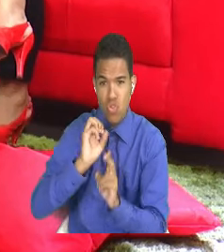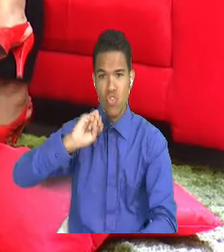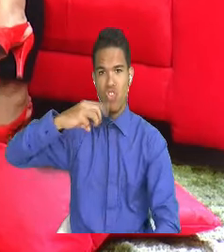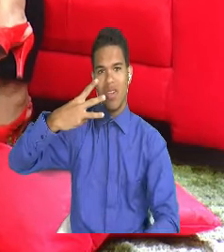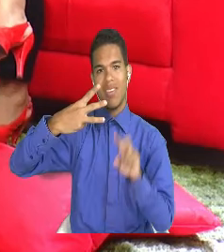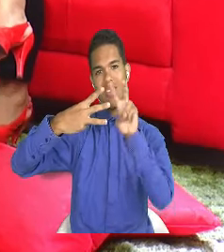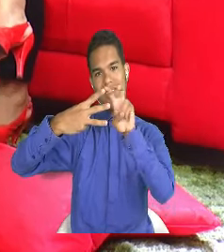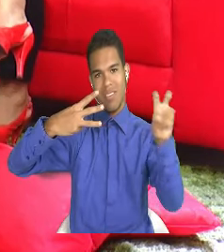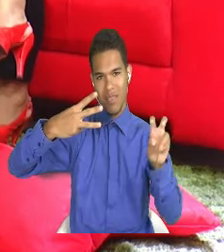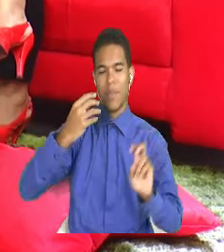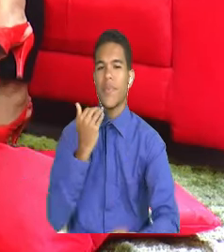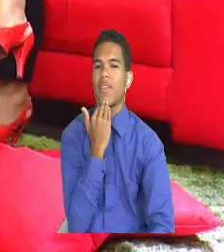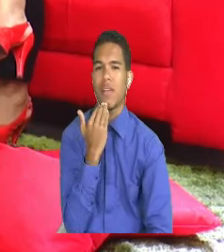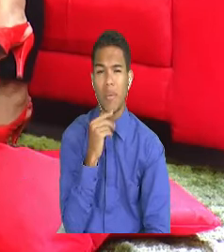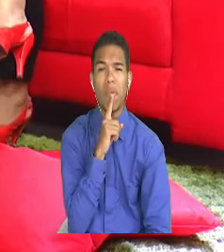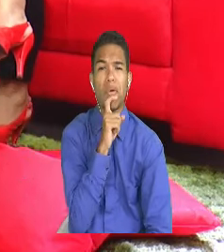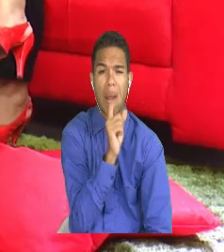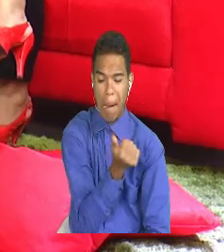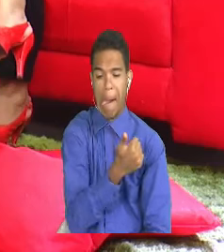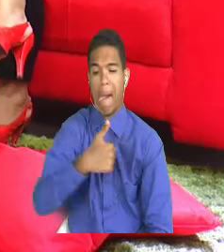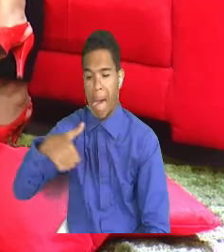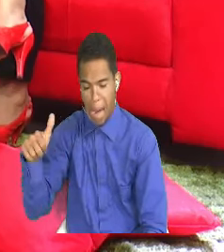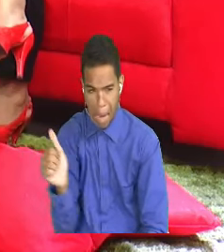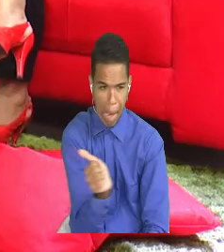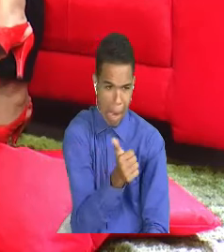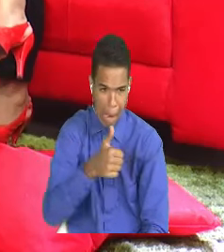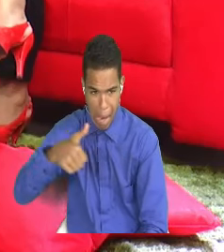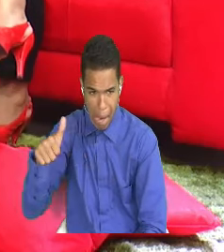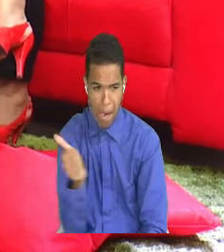consultas, procedimientos y todo este tipo de cosas en la ciudad de